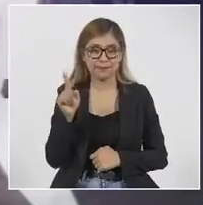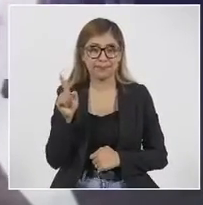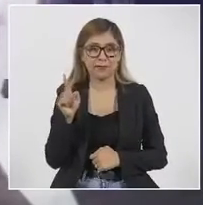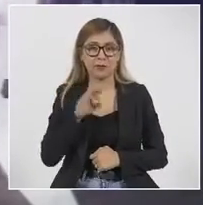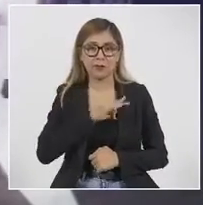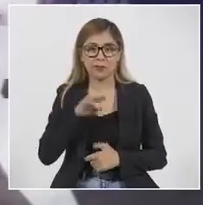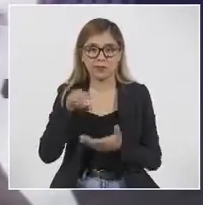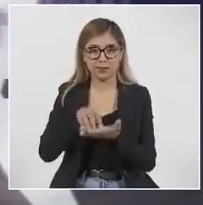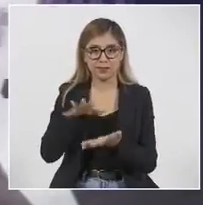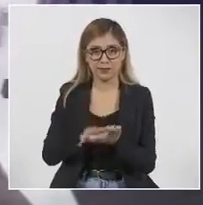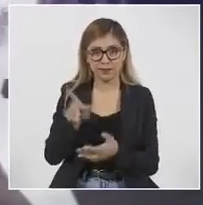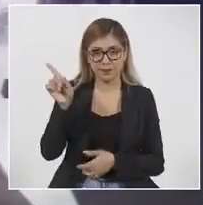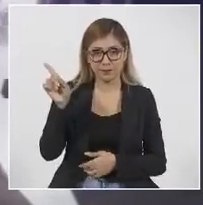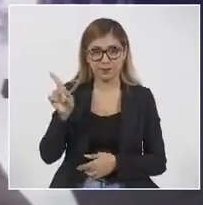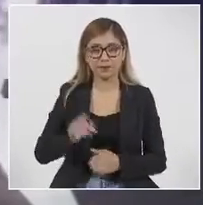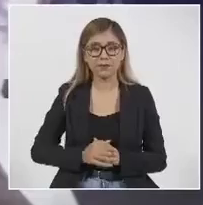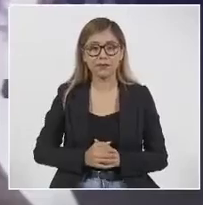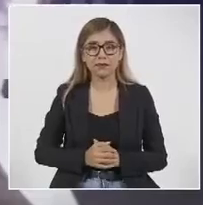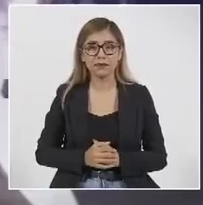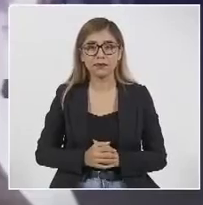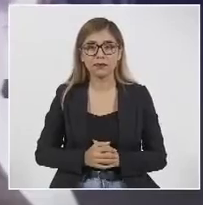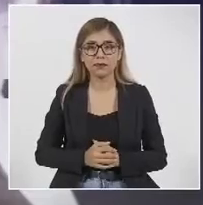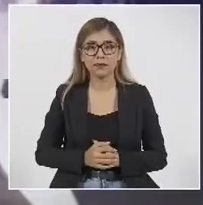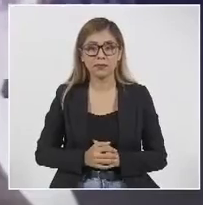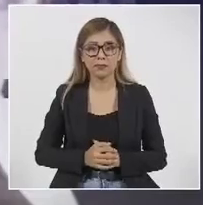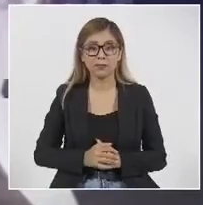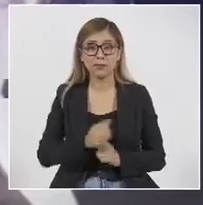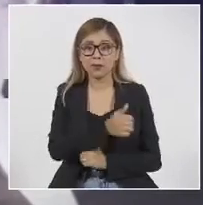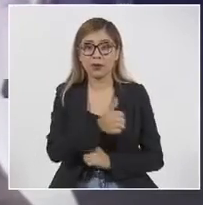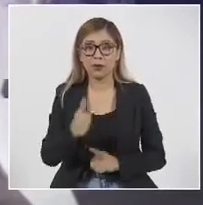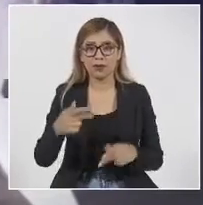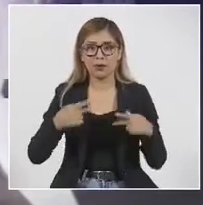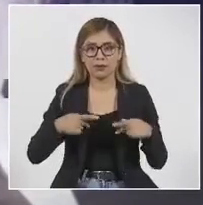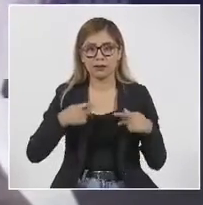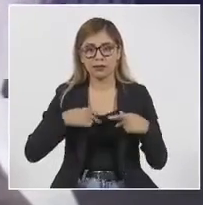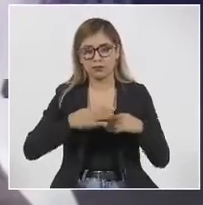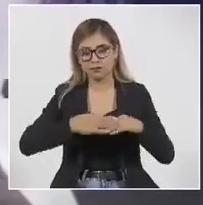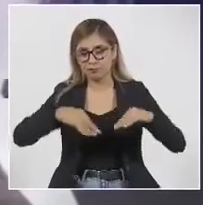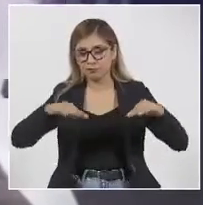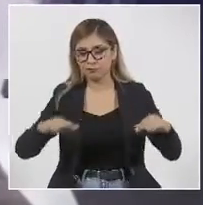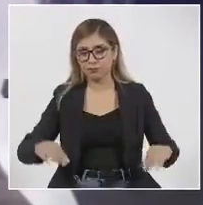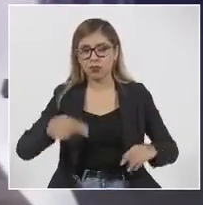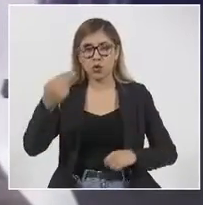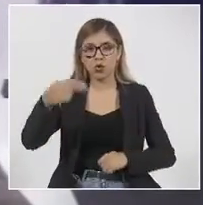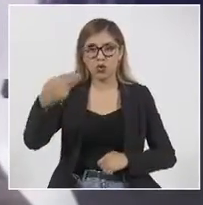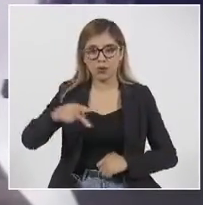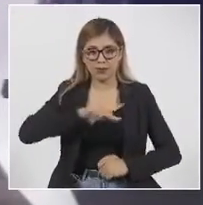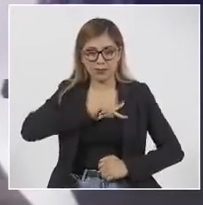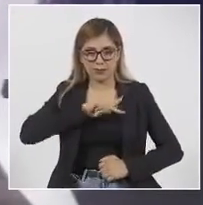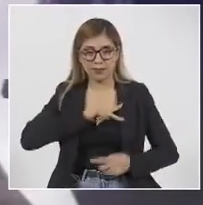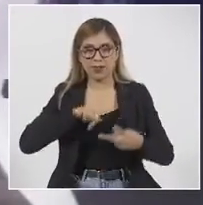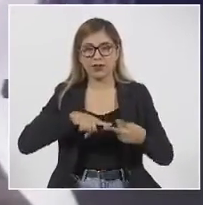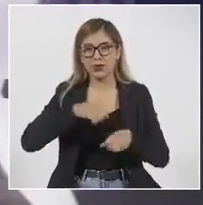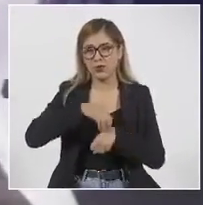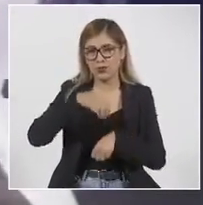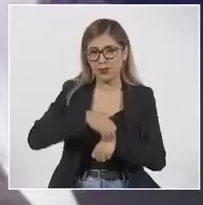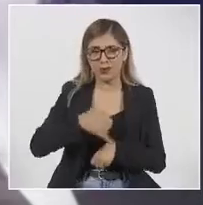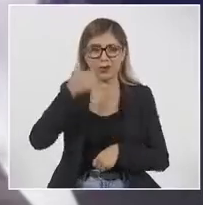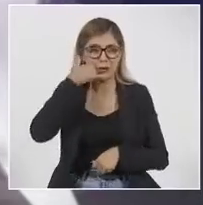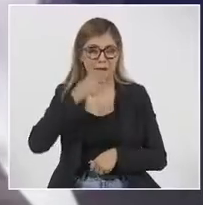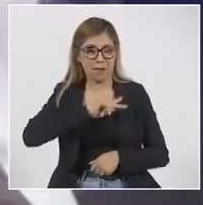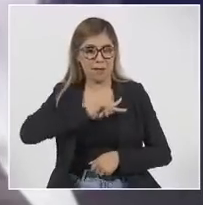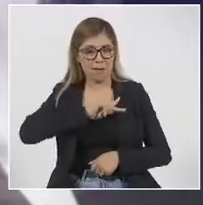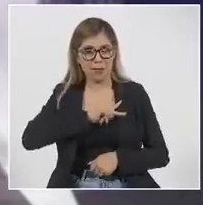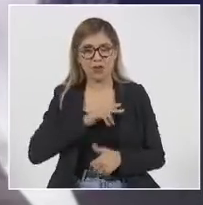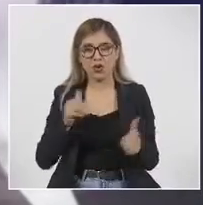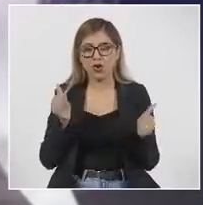se pueden registrar. Correcto. Entonces, llevando cada quien su tapete, marcado con nombre y teléfono. Sí. Con todos los protocolos